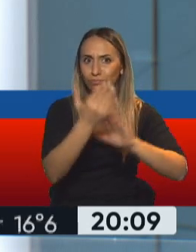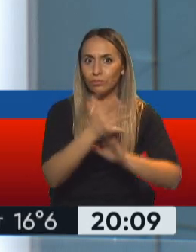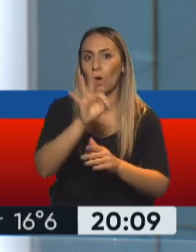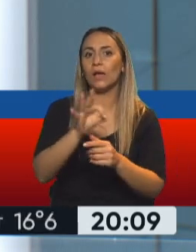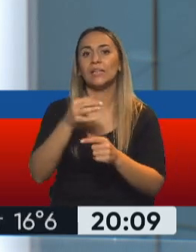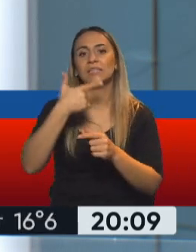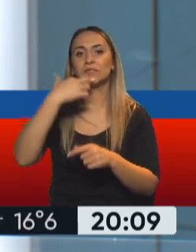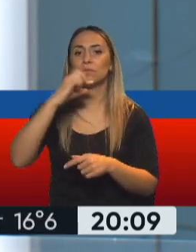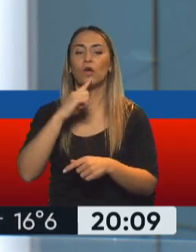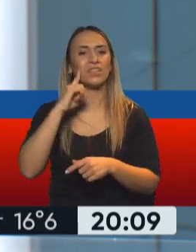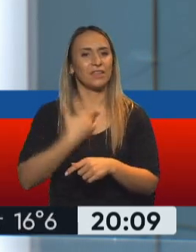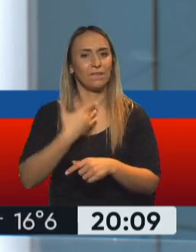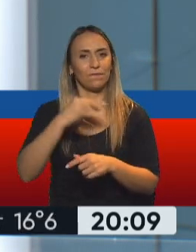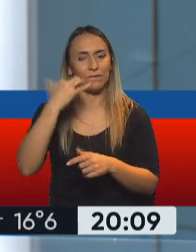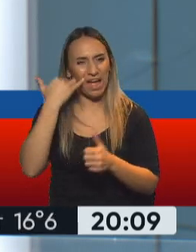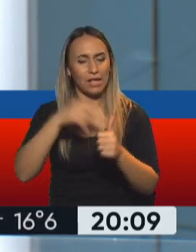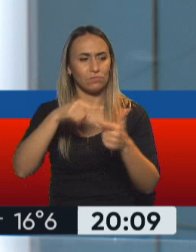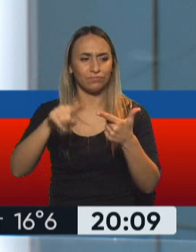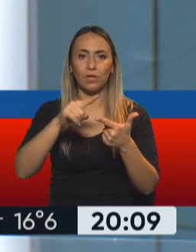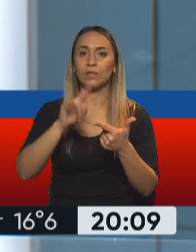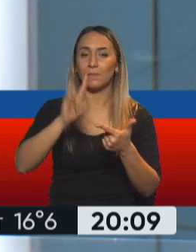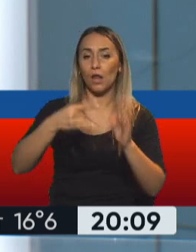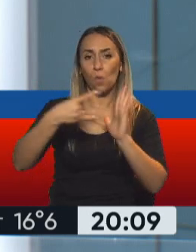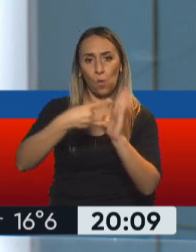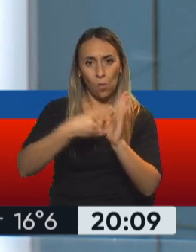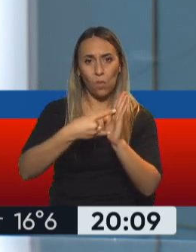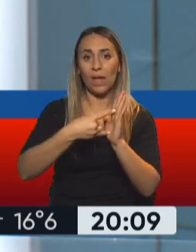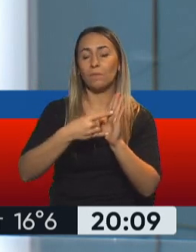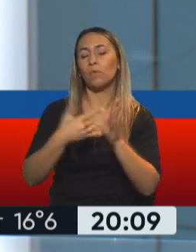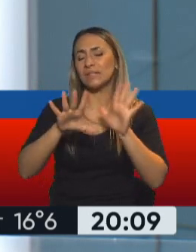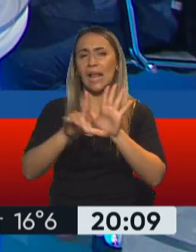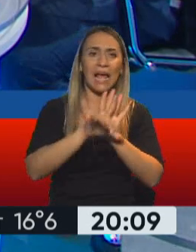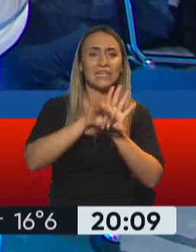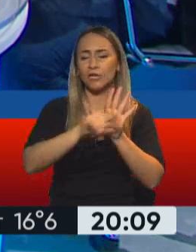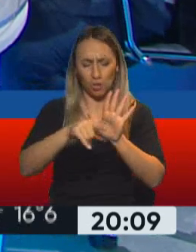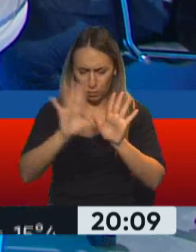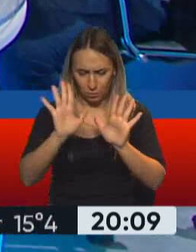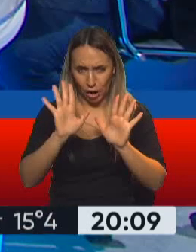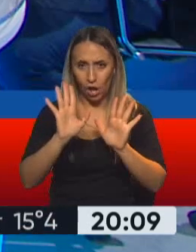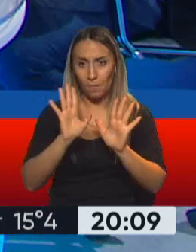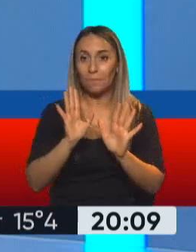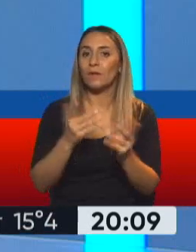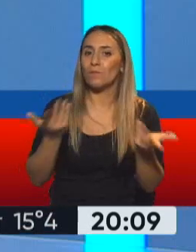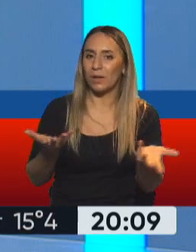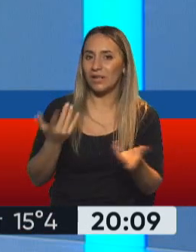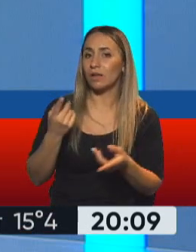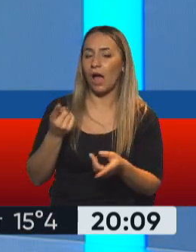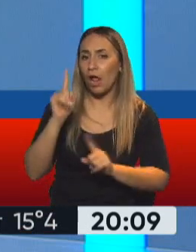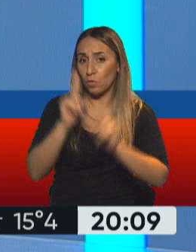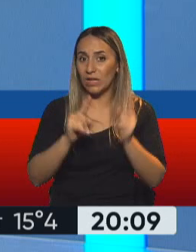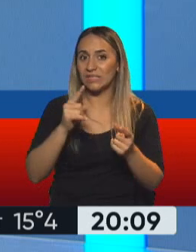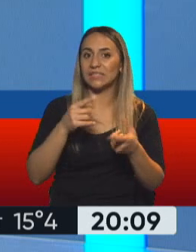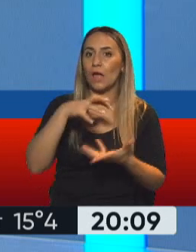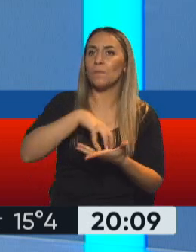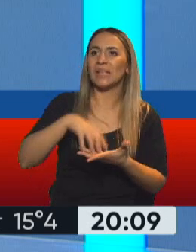escuchar música y podcast, Uber, digamos, pues podés discutir la legalidad en Argentina. Algo han nacido en la era de las redes sociales. Por algo han nacido